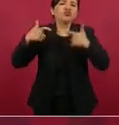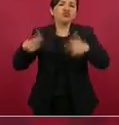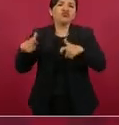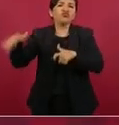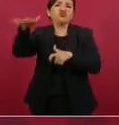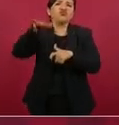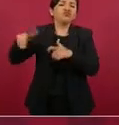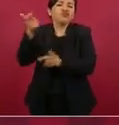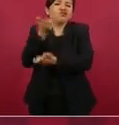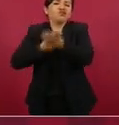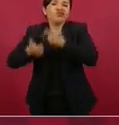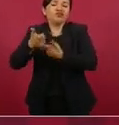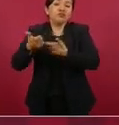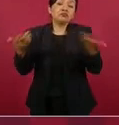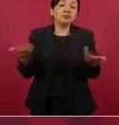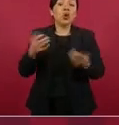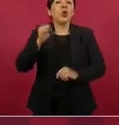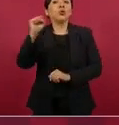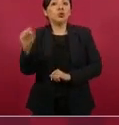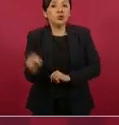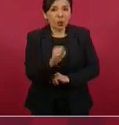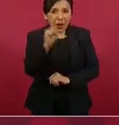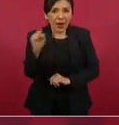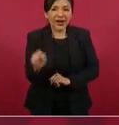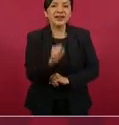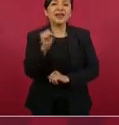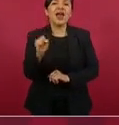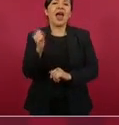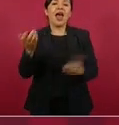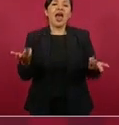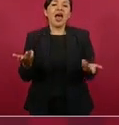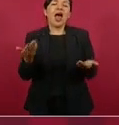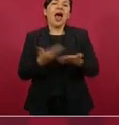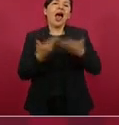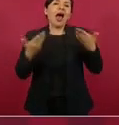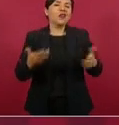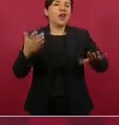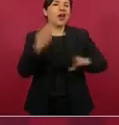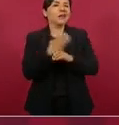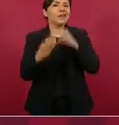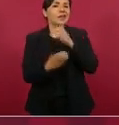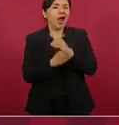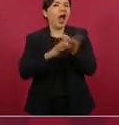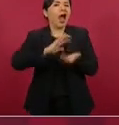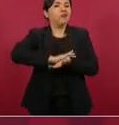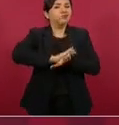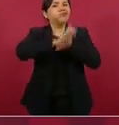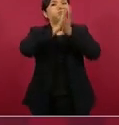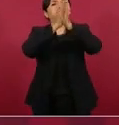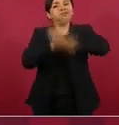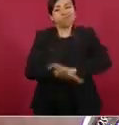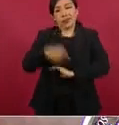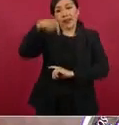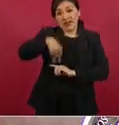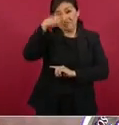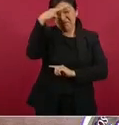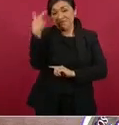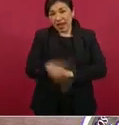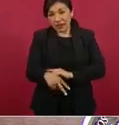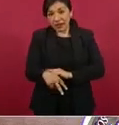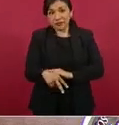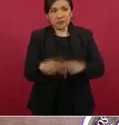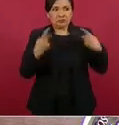poder económico. Afortunadamente, pues las cosas están cambiando en México, el pueblo